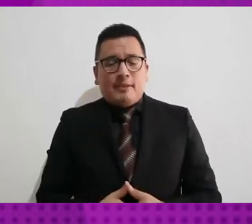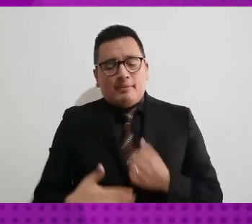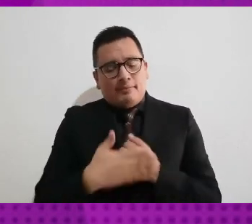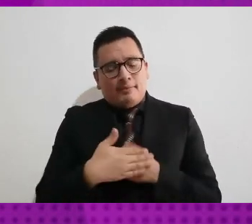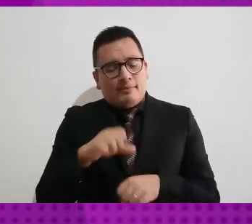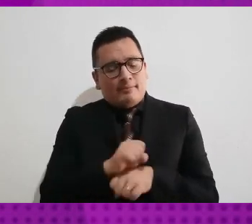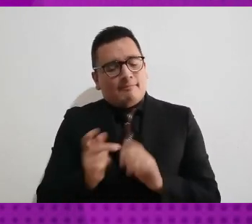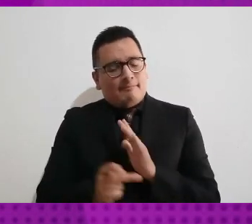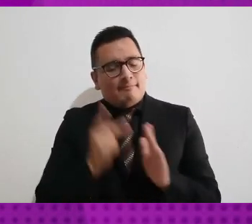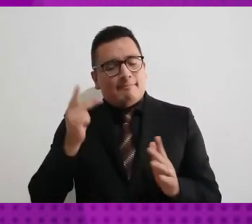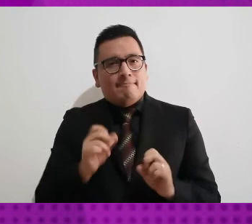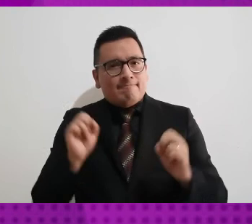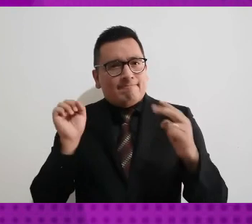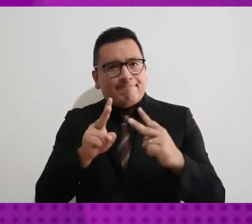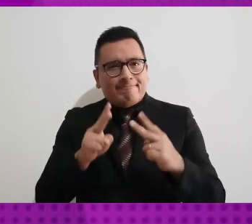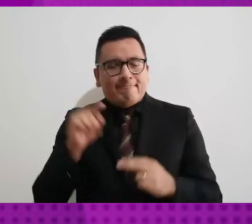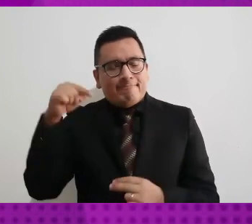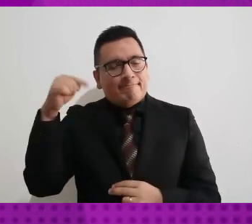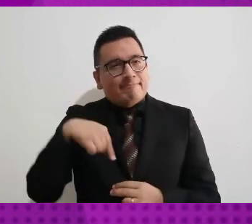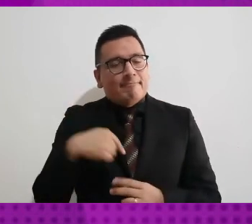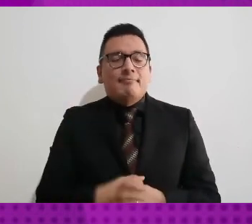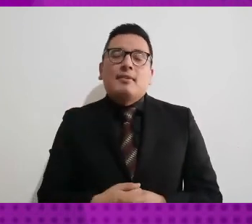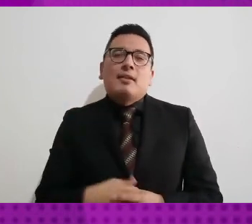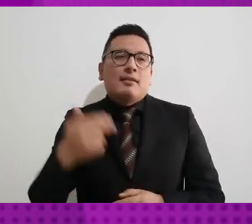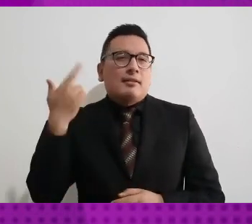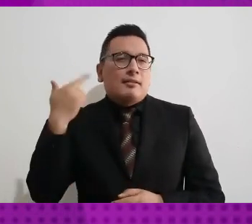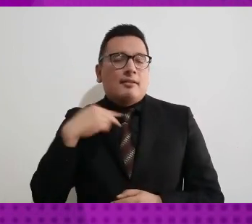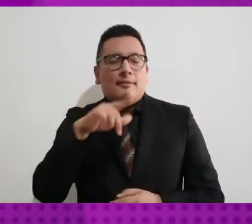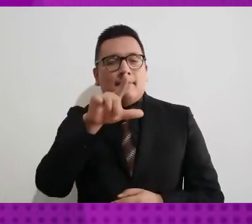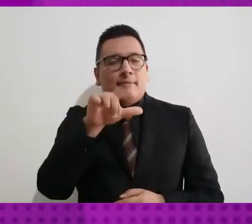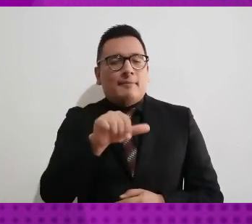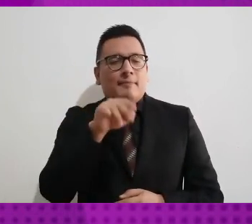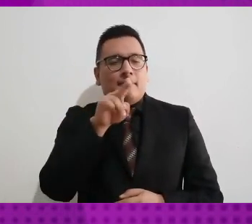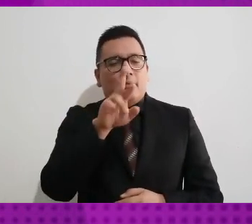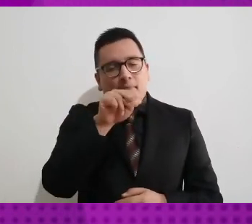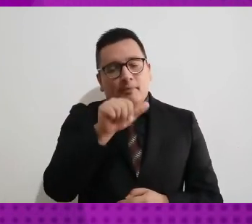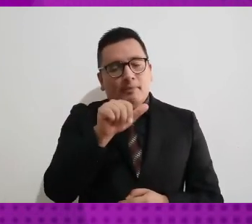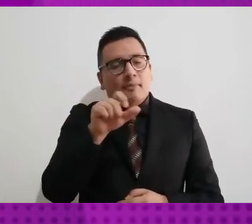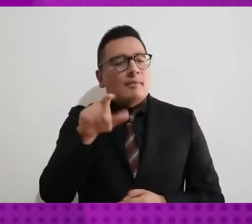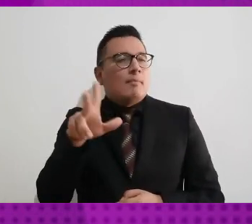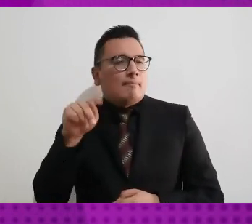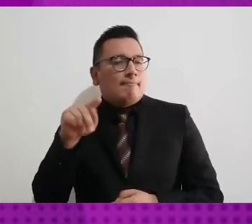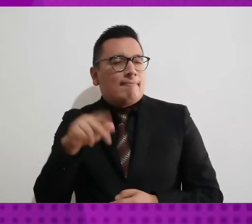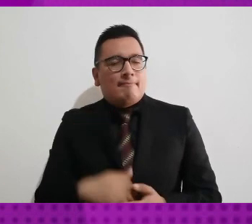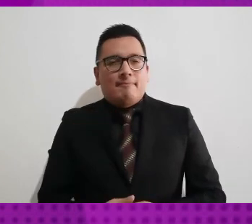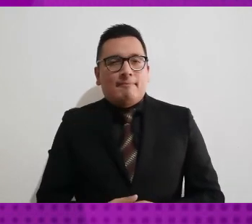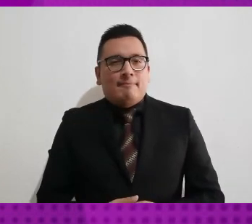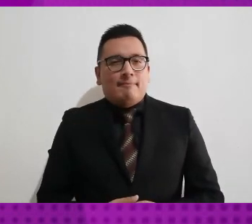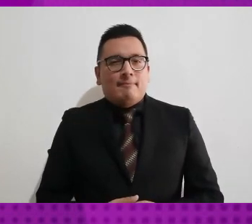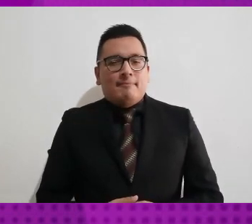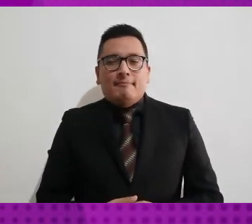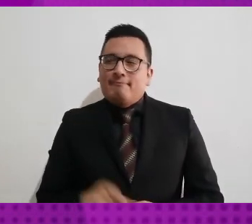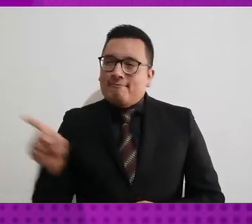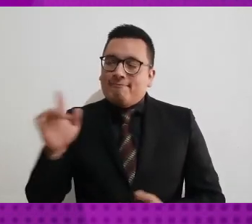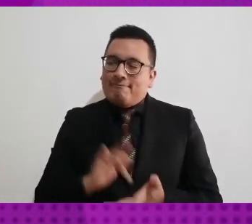escuchado. La semana que entra nos vemos y nos escuchamos en una emisión más de La Urna, el programa de radio y televisión de GIEC.